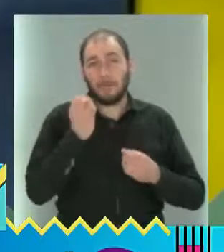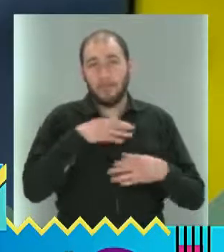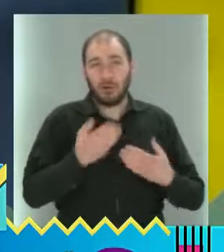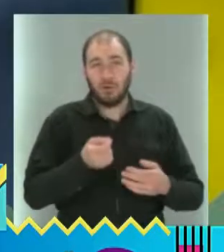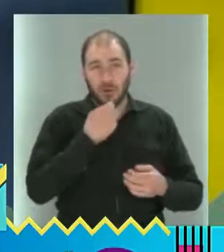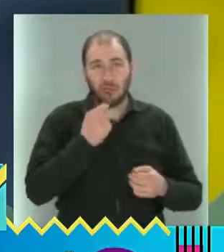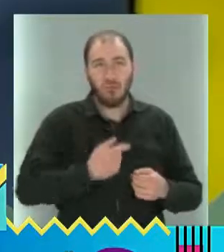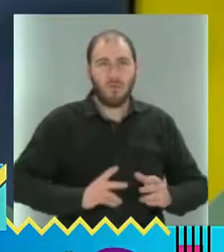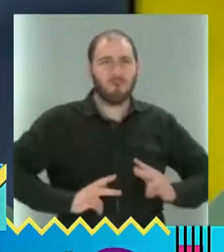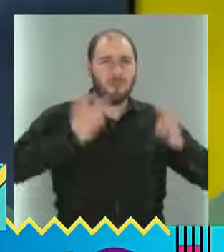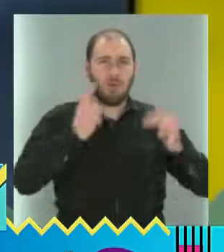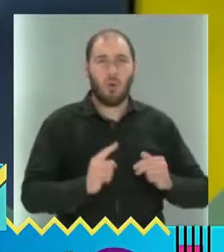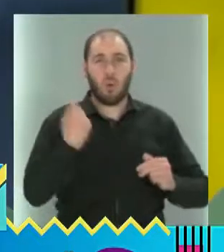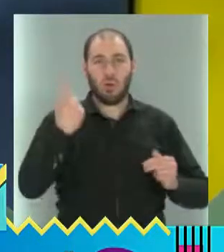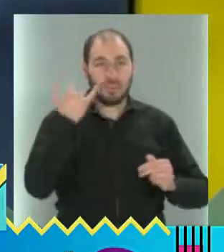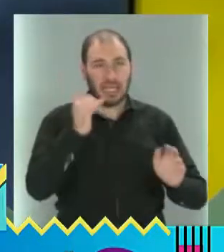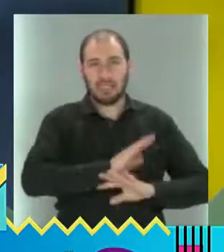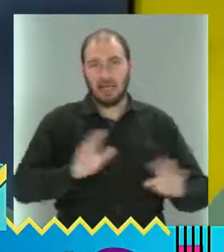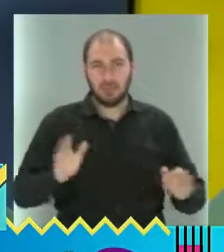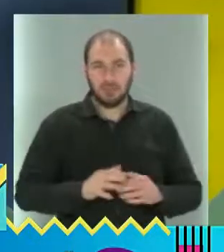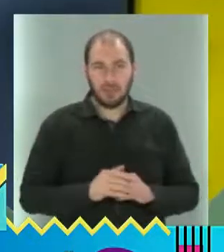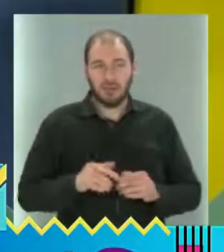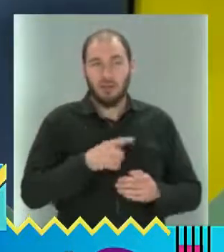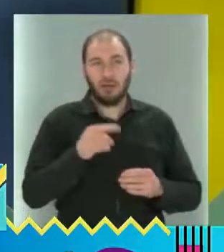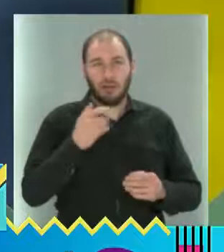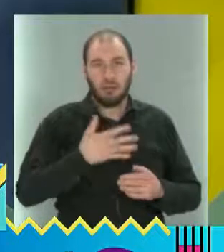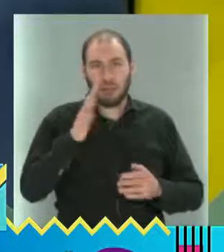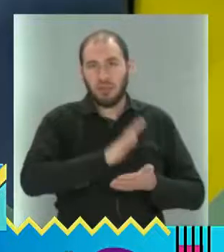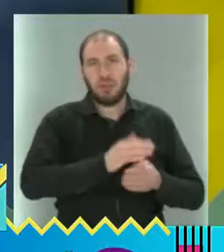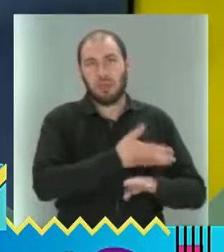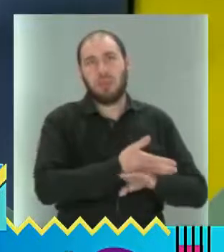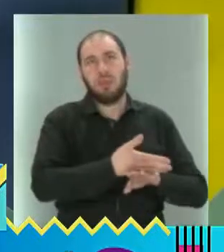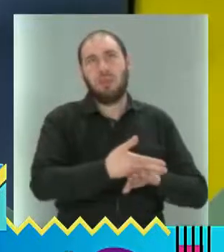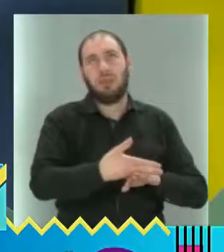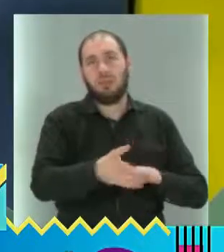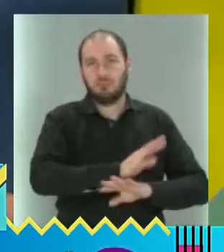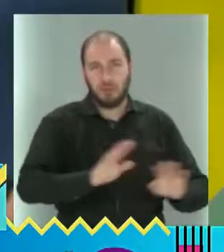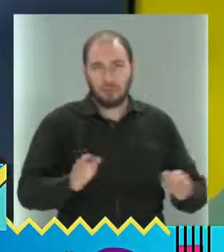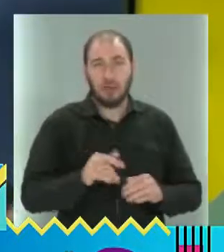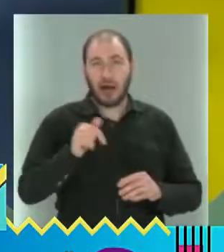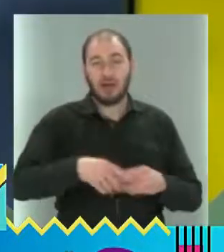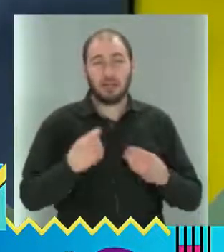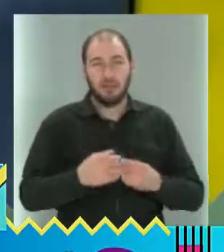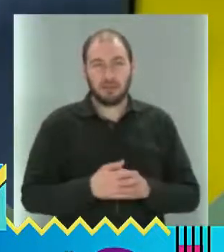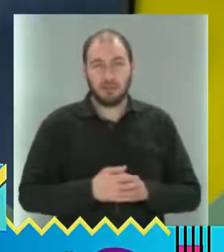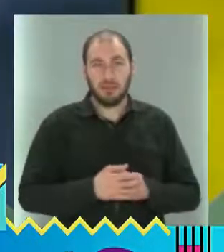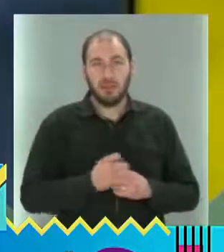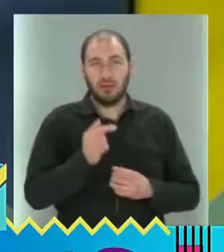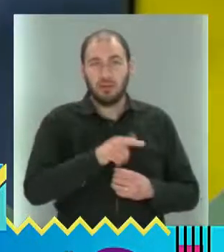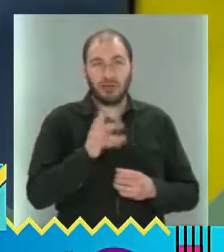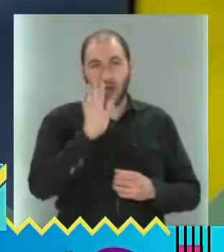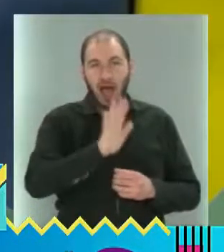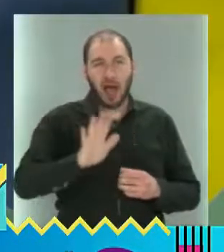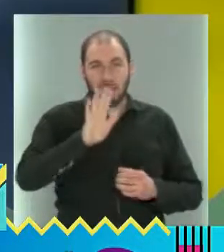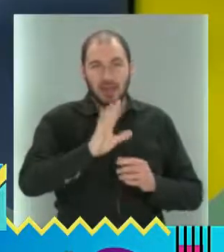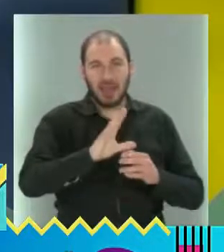ponerme colorado una vez al principio y no estar amarillo durante los 4 años, ¿no? Bueno, lo que nos está pasando ahora es que estamos amarillos,